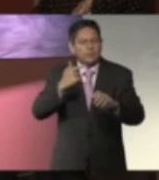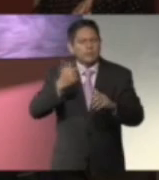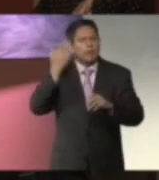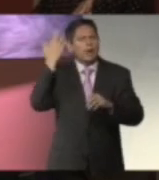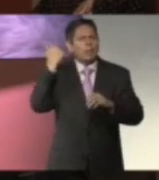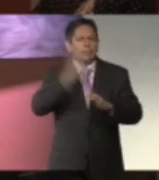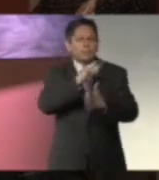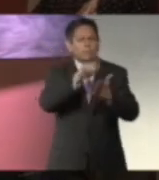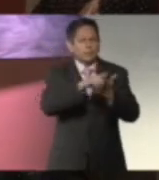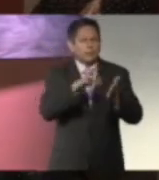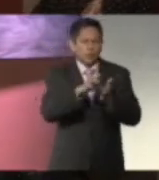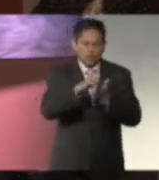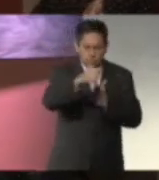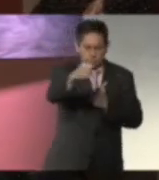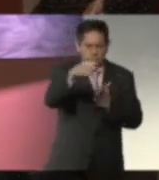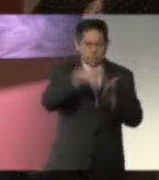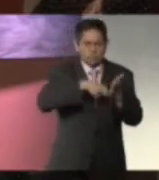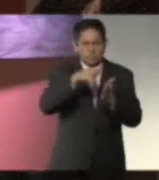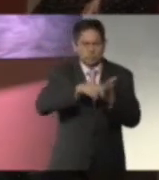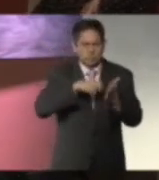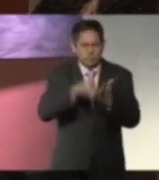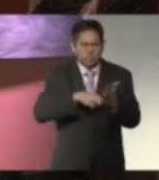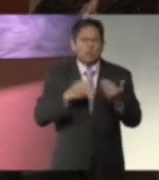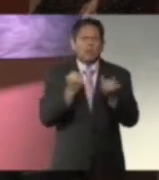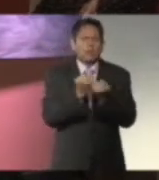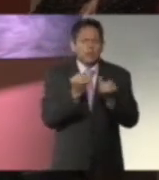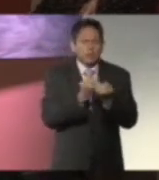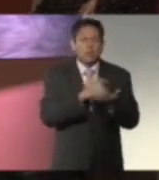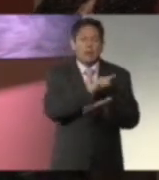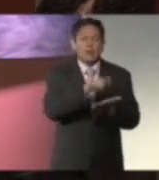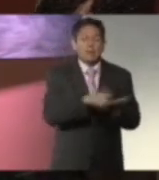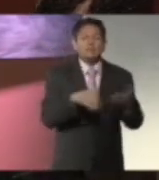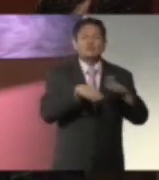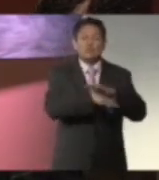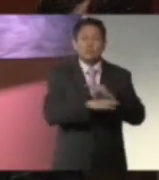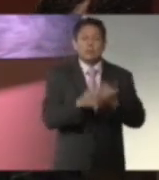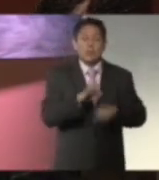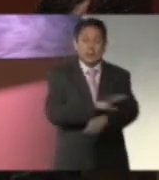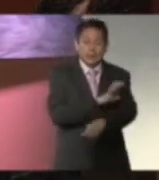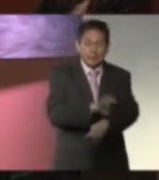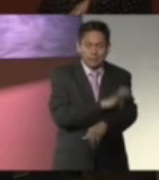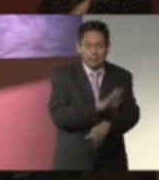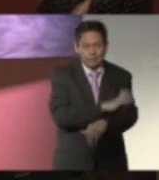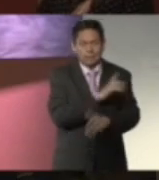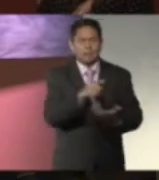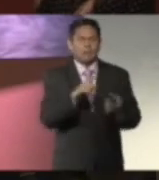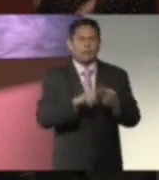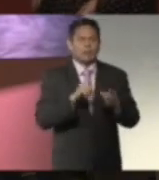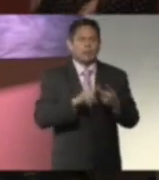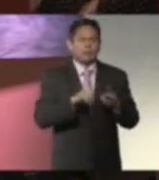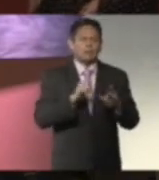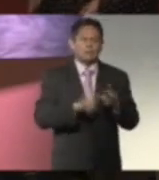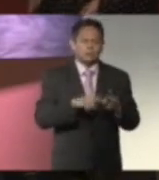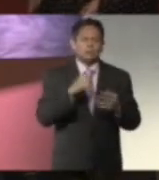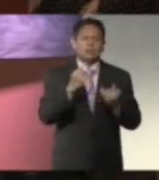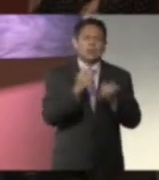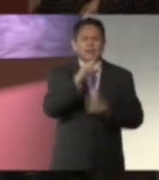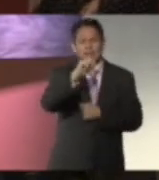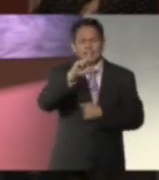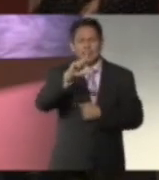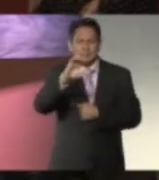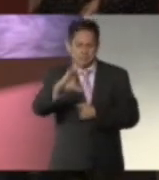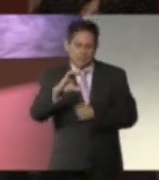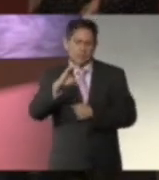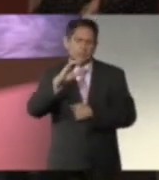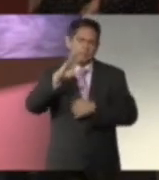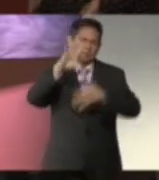la reforma constitucional, la reforma energética, el Tratado de Libre Comercio, la Ley de Seguridad